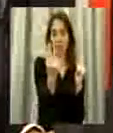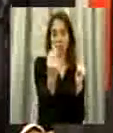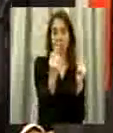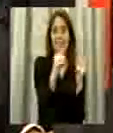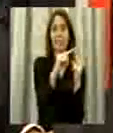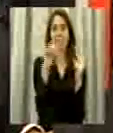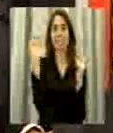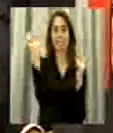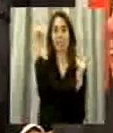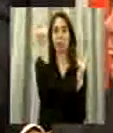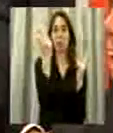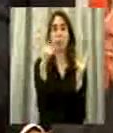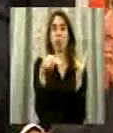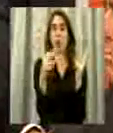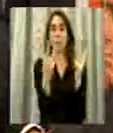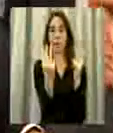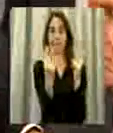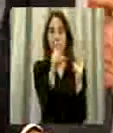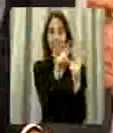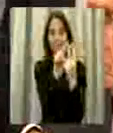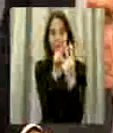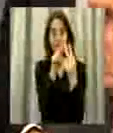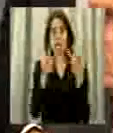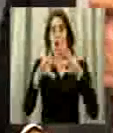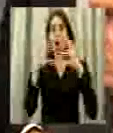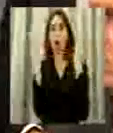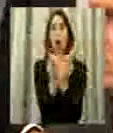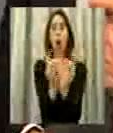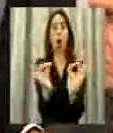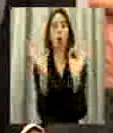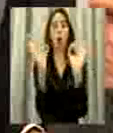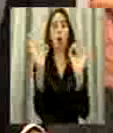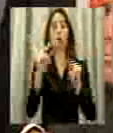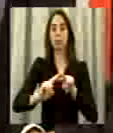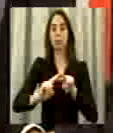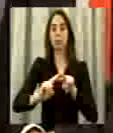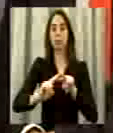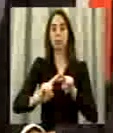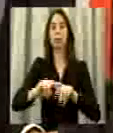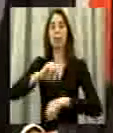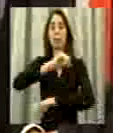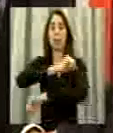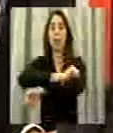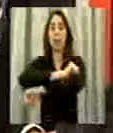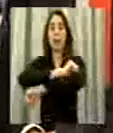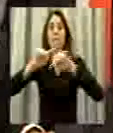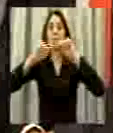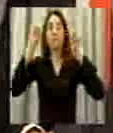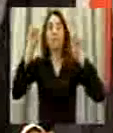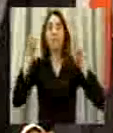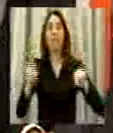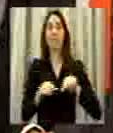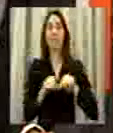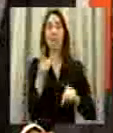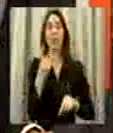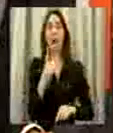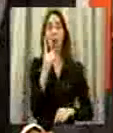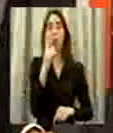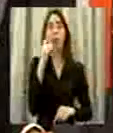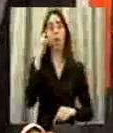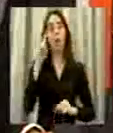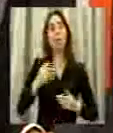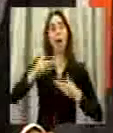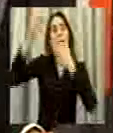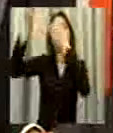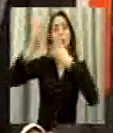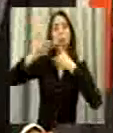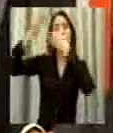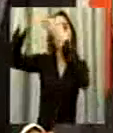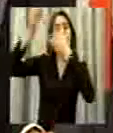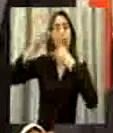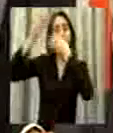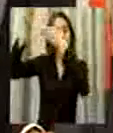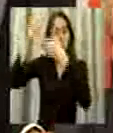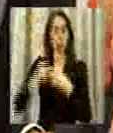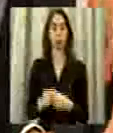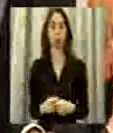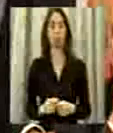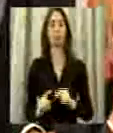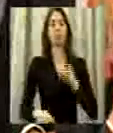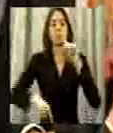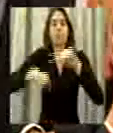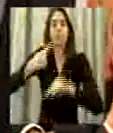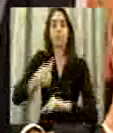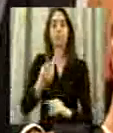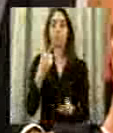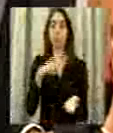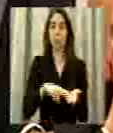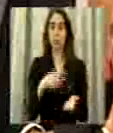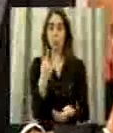septiembre de 2013, para tener completamente implementado una ventanilla única de exportaciones. Luego, el año